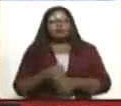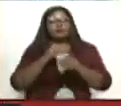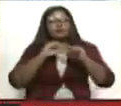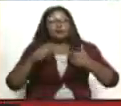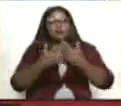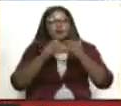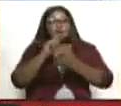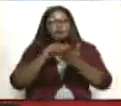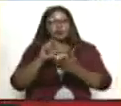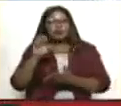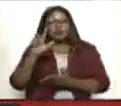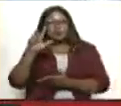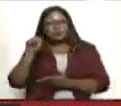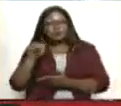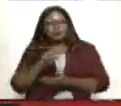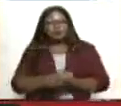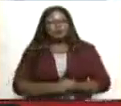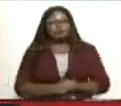Liberación Nacional.